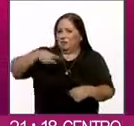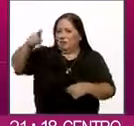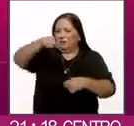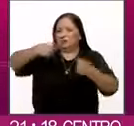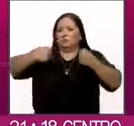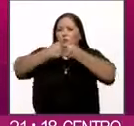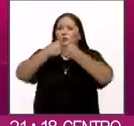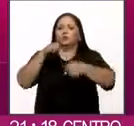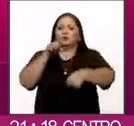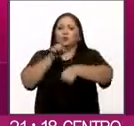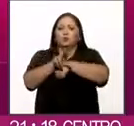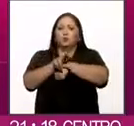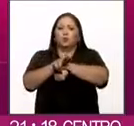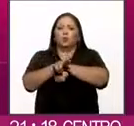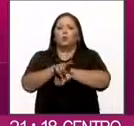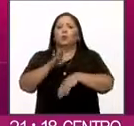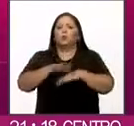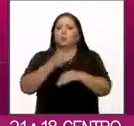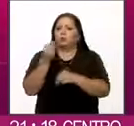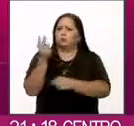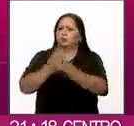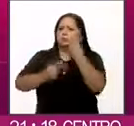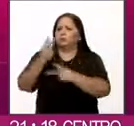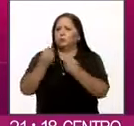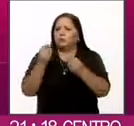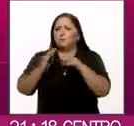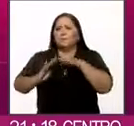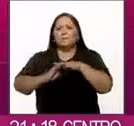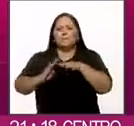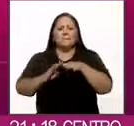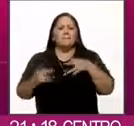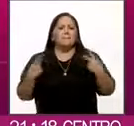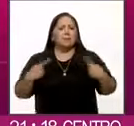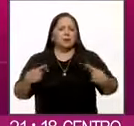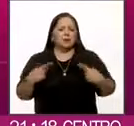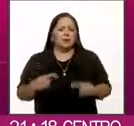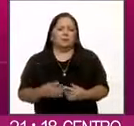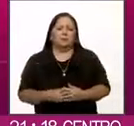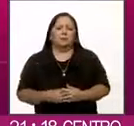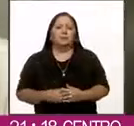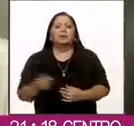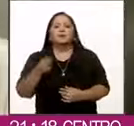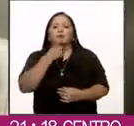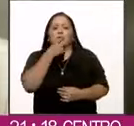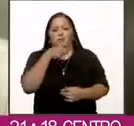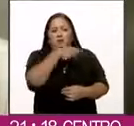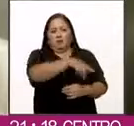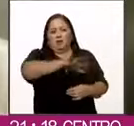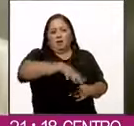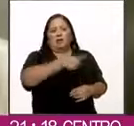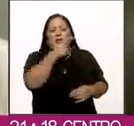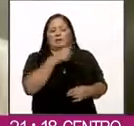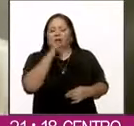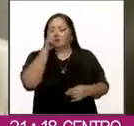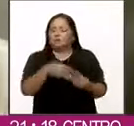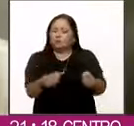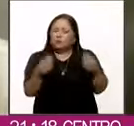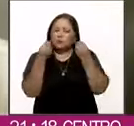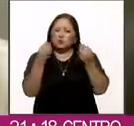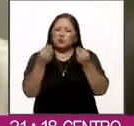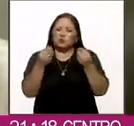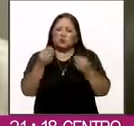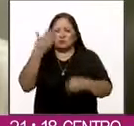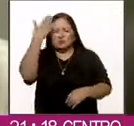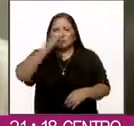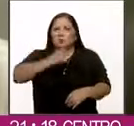hoy en la frontera sur tras este arribo masivo de migrantes? Bueno, pues tú lo estás diciendo bien, hay una cantidad enorme de gente